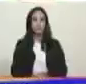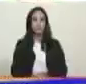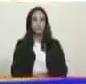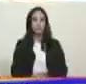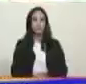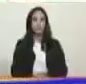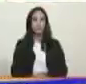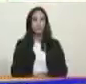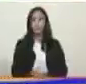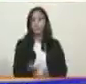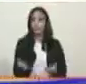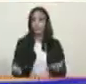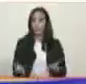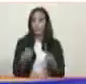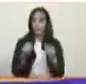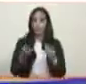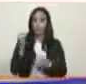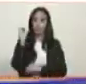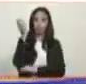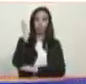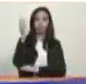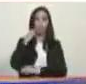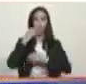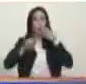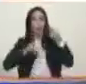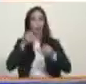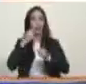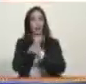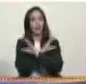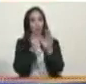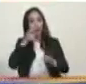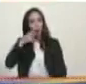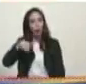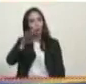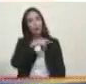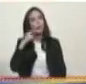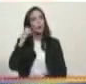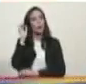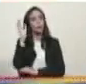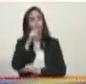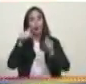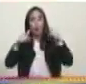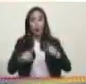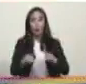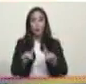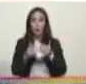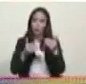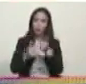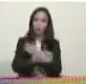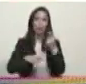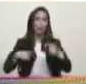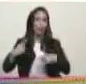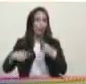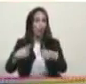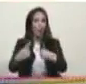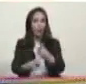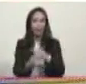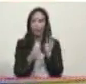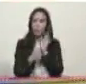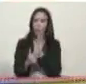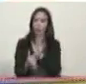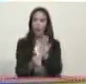Entonces vamos a comentar y explicarle a nuestro pueblo a partir de hoy y todos los días, Hipólito,